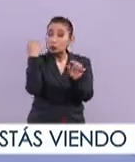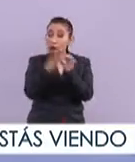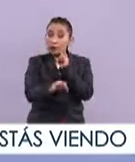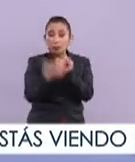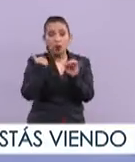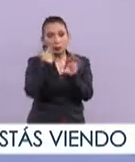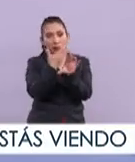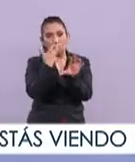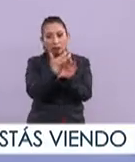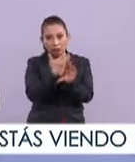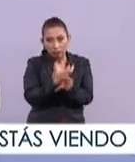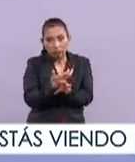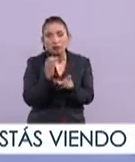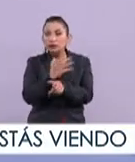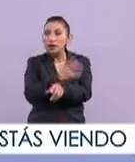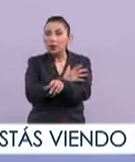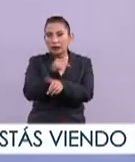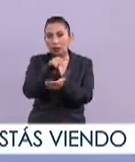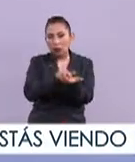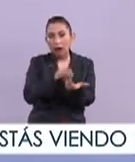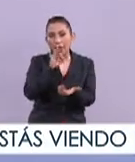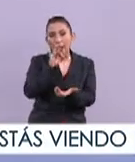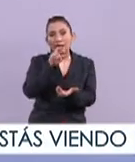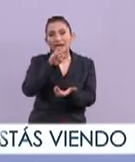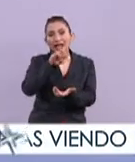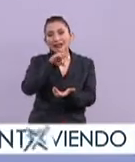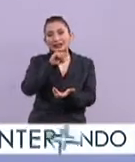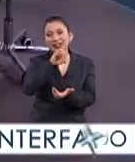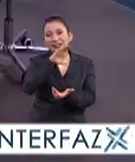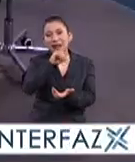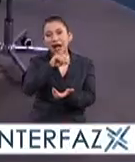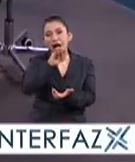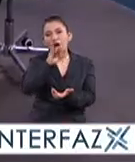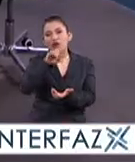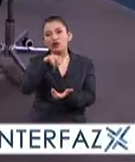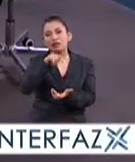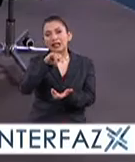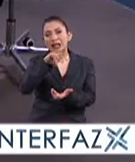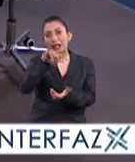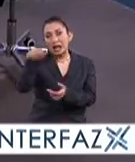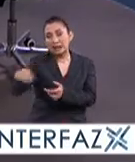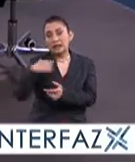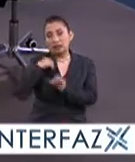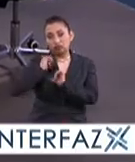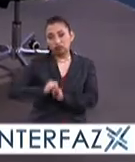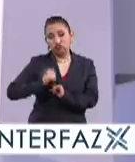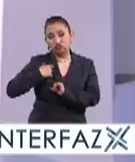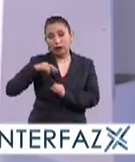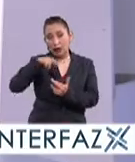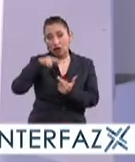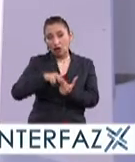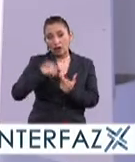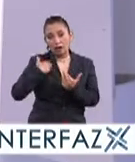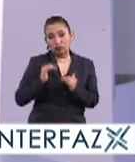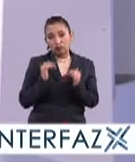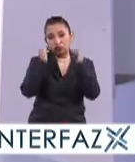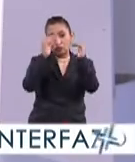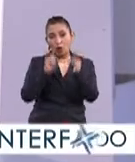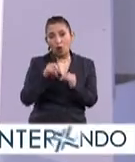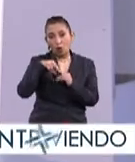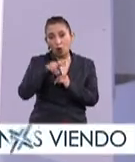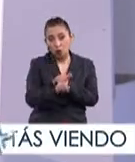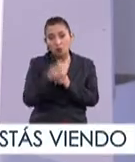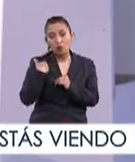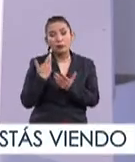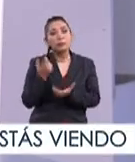los Estados Unidos. Nos acompaña en el estudio Francesca Fontanini, ella es oficial regional de información pública de la Oficina del Alto Comisionado de las